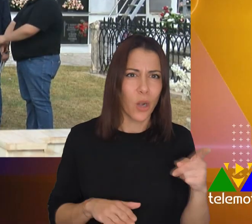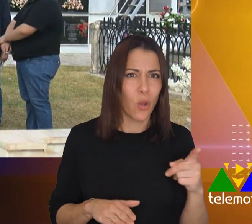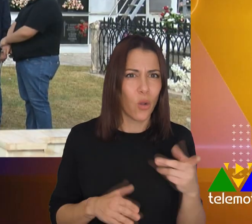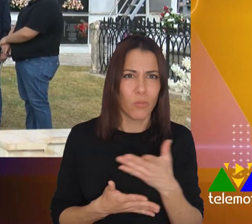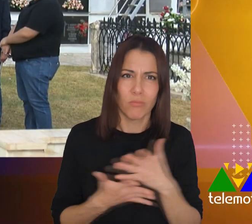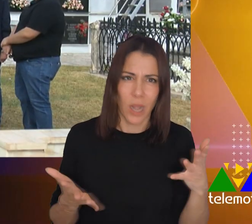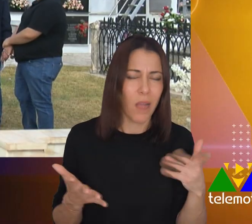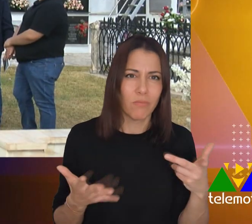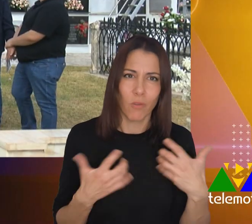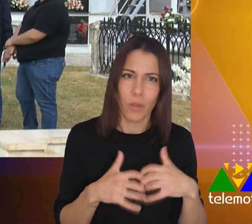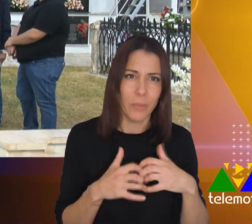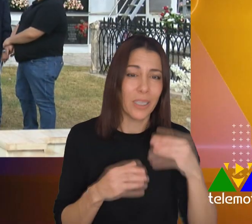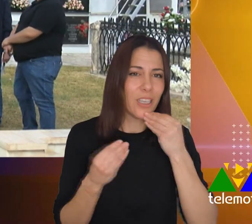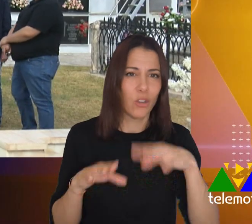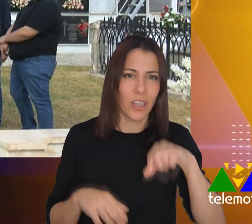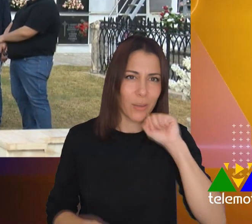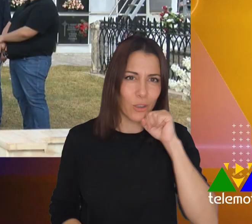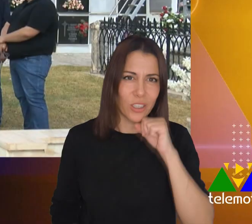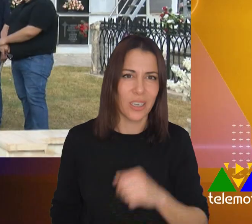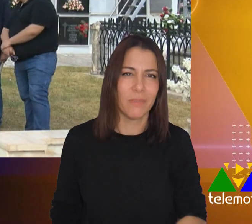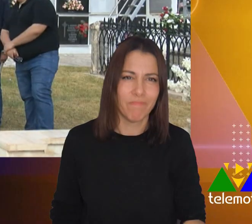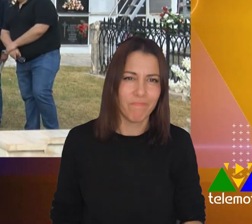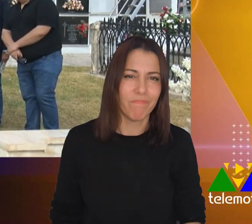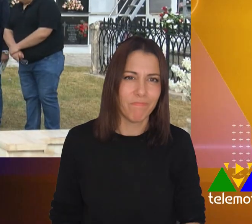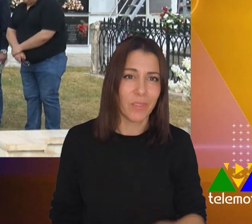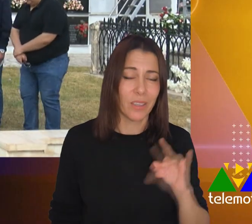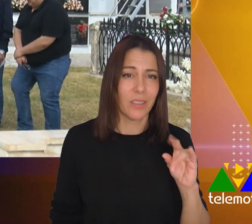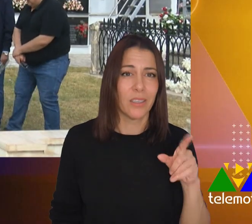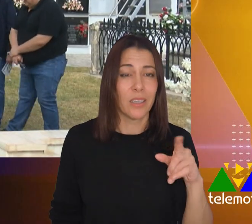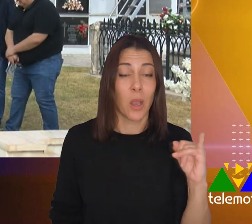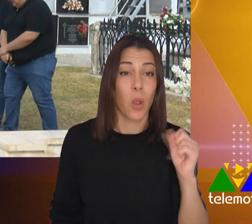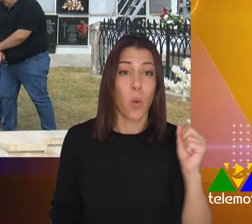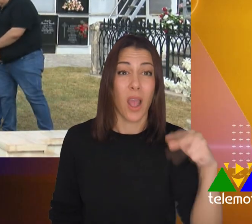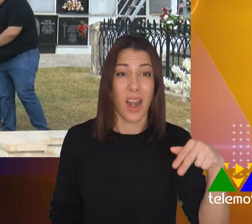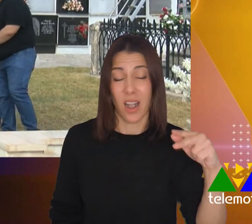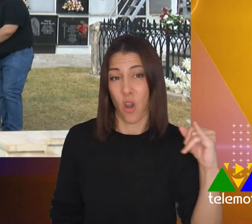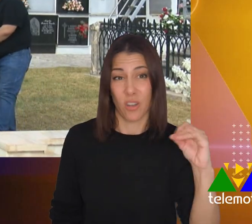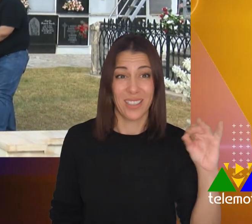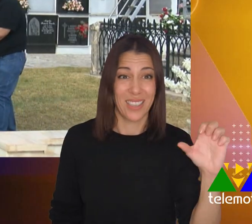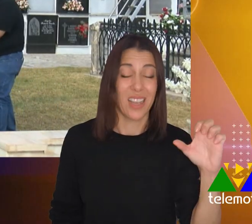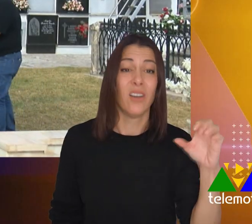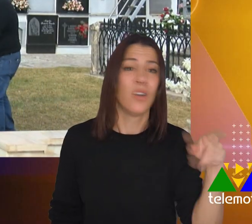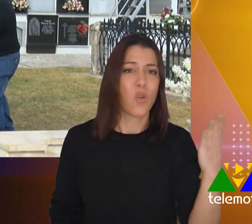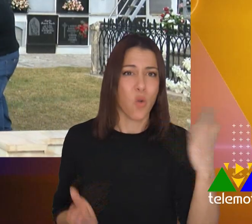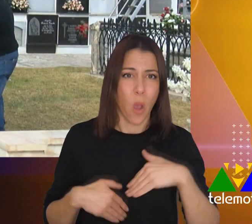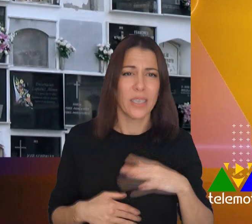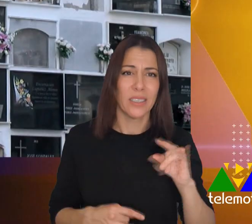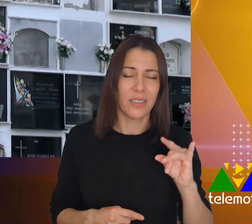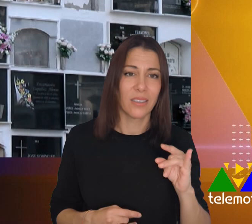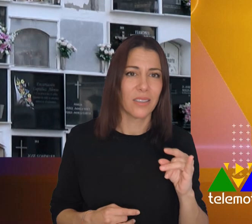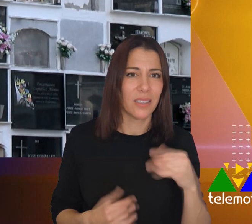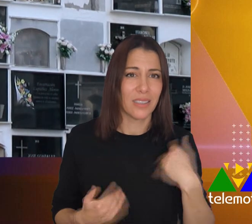los González Carrascosa en la historia motrileña. Juanjo y José Luis, que no están. Y Teresa, que es la madre,